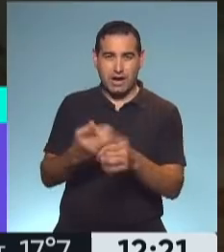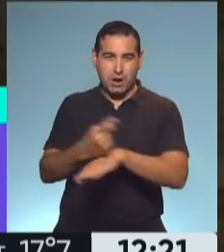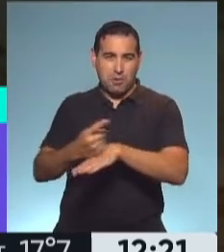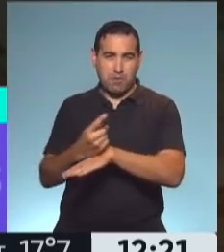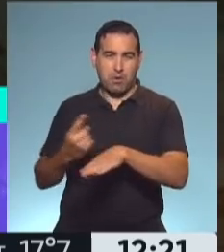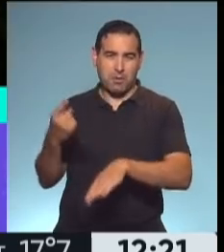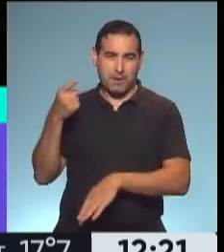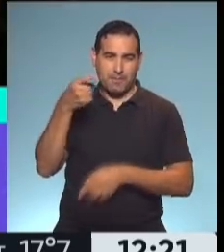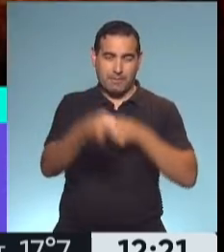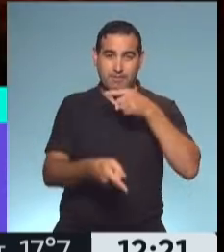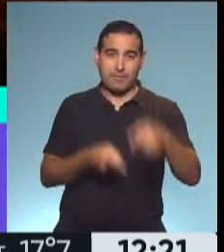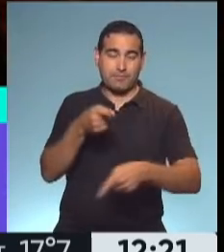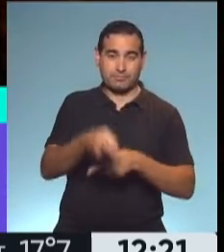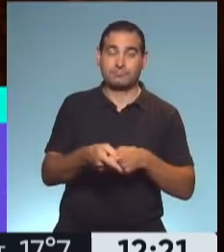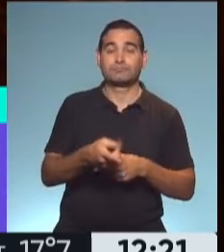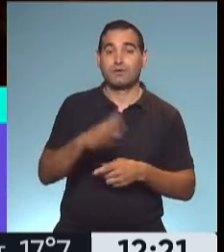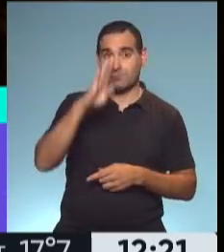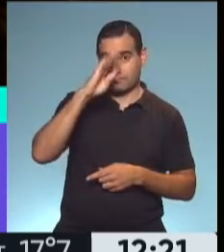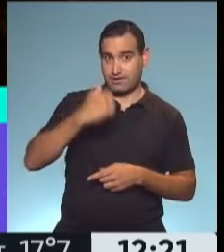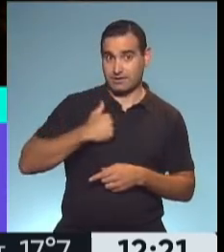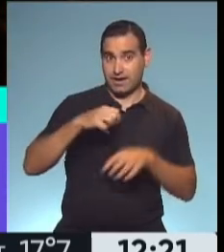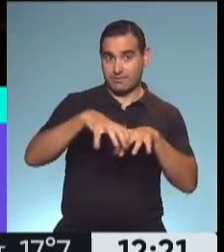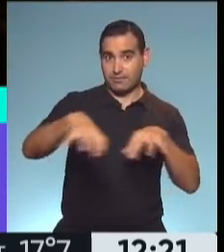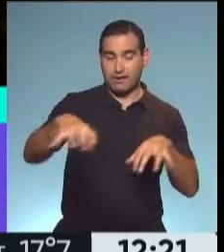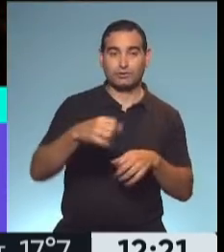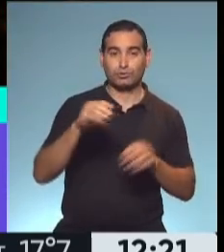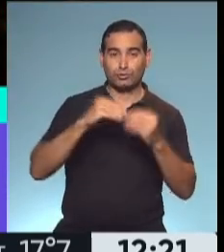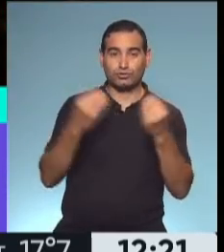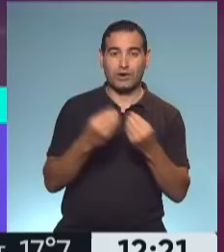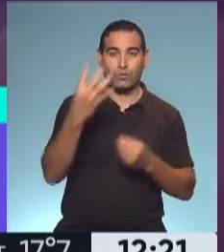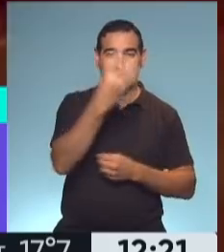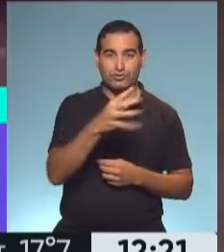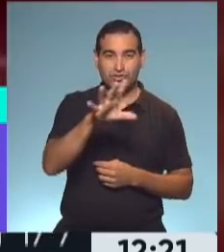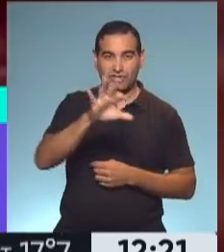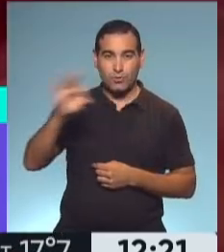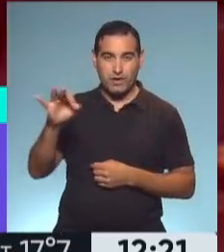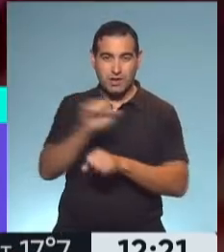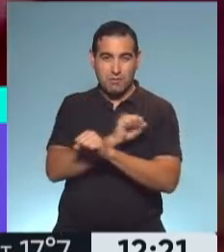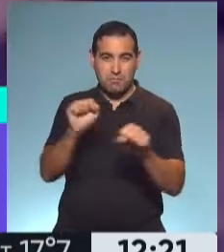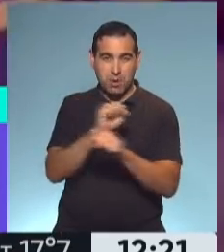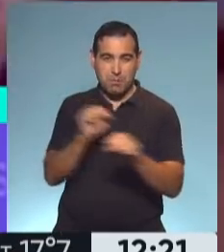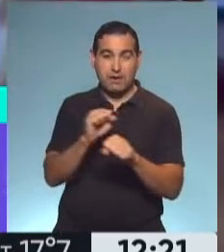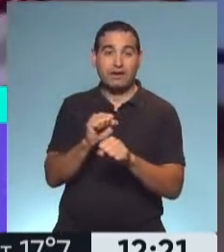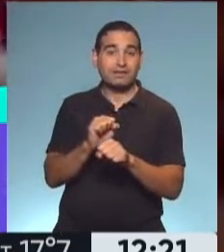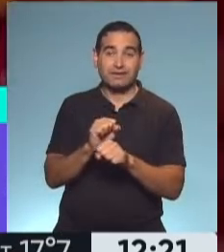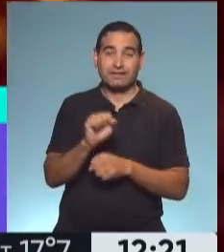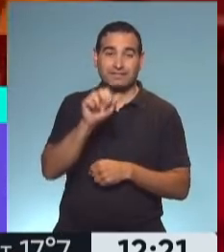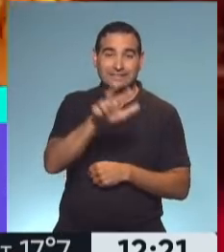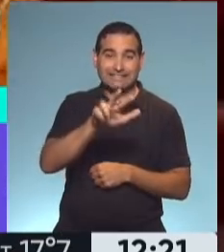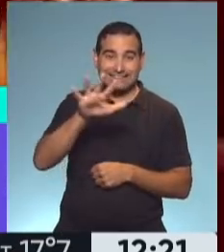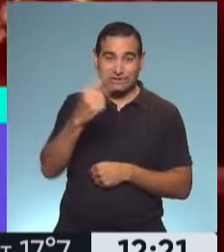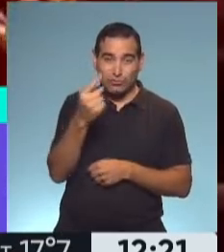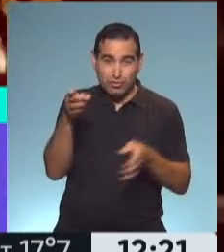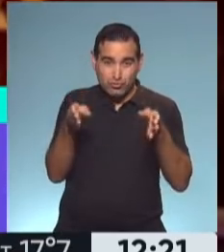misiles contra objetivos militares. En total fueron 450 bombas en apenas